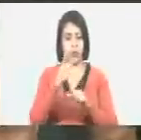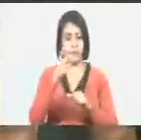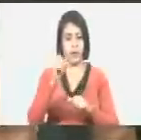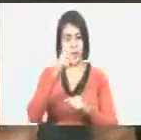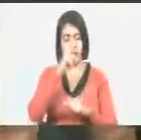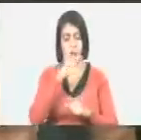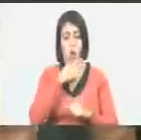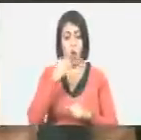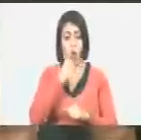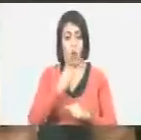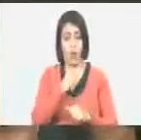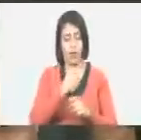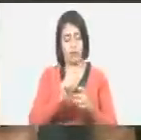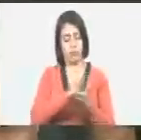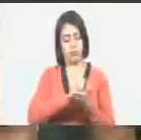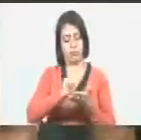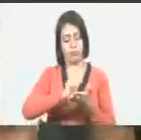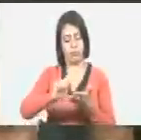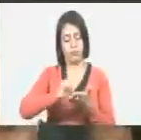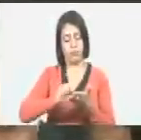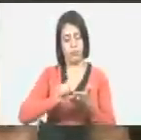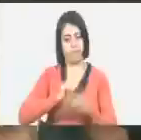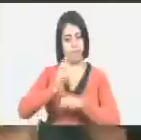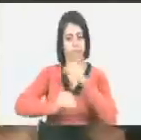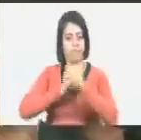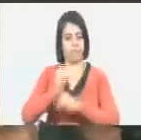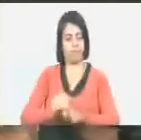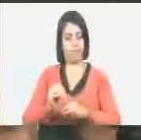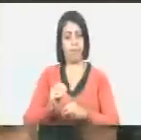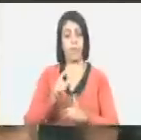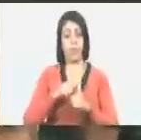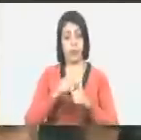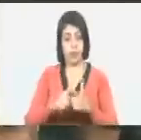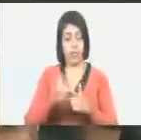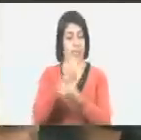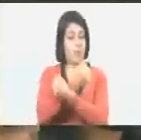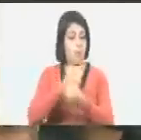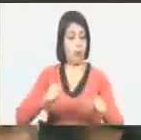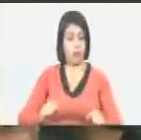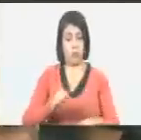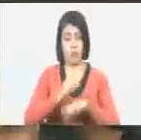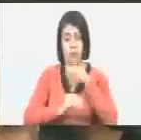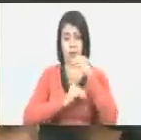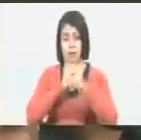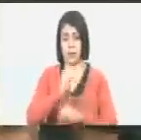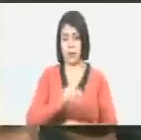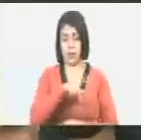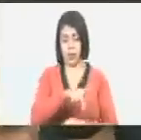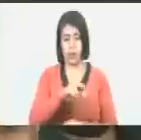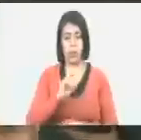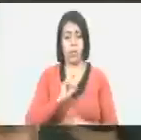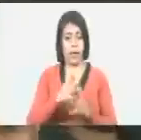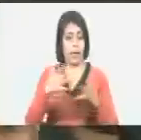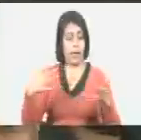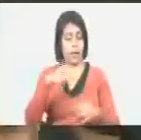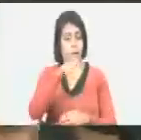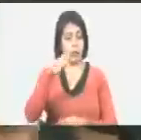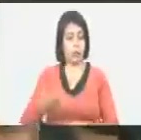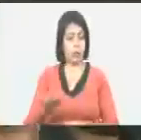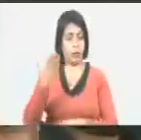años jóvenes escritores se han levantado y han sido editados cuando era imposible para ellos. Hemos visto cómo grandes